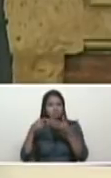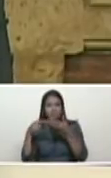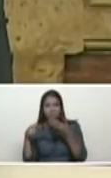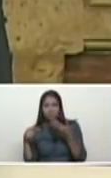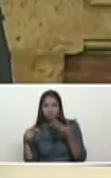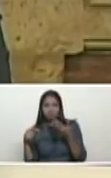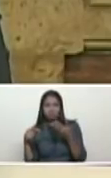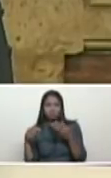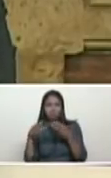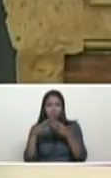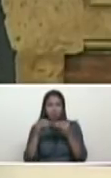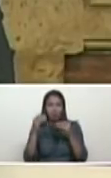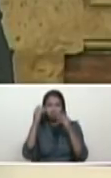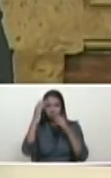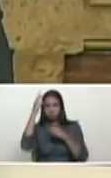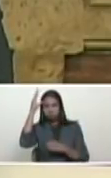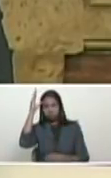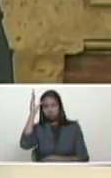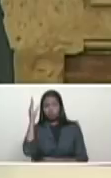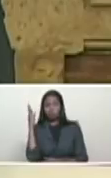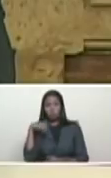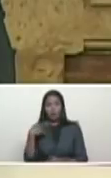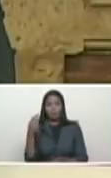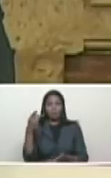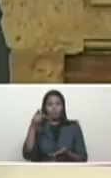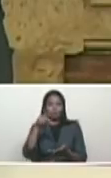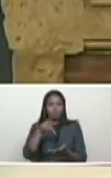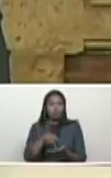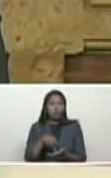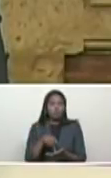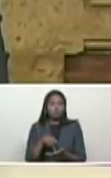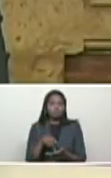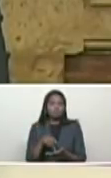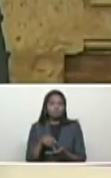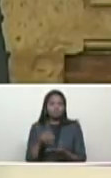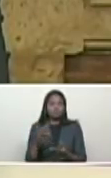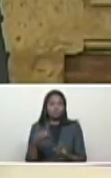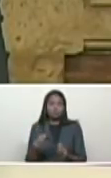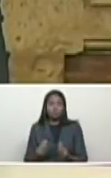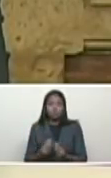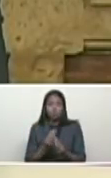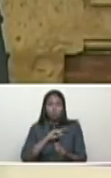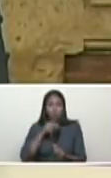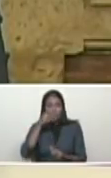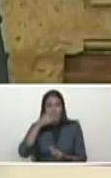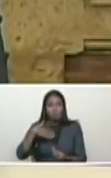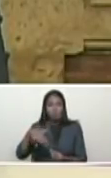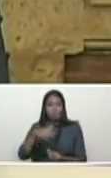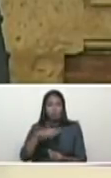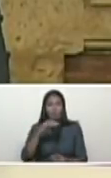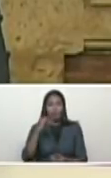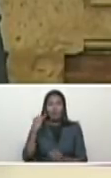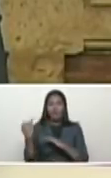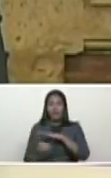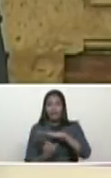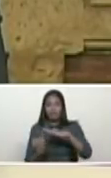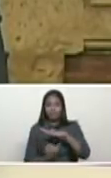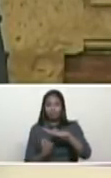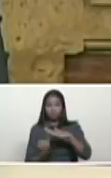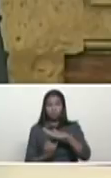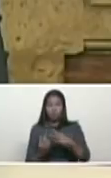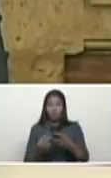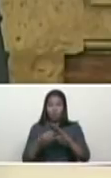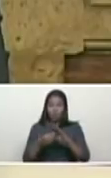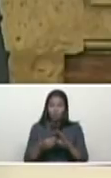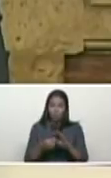todas las capacidades para junto a nuestro pueblo junto a las instituciones en unión